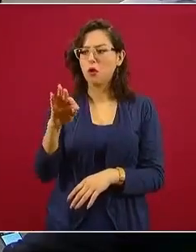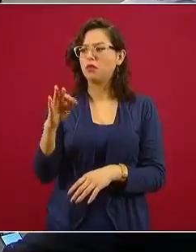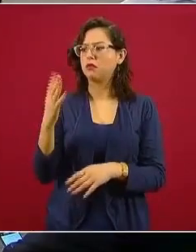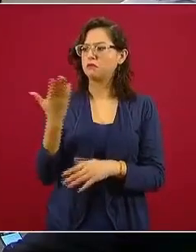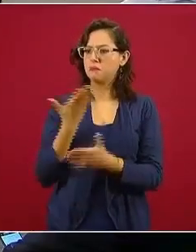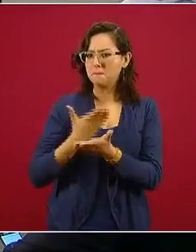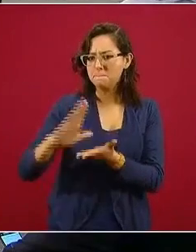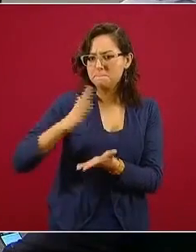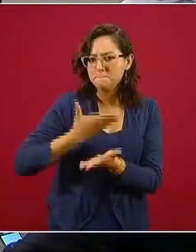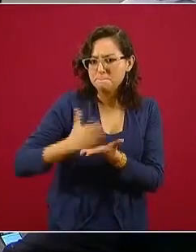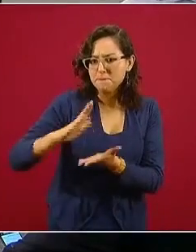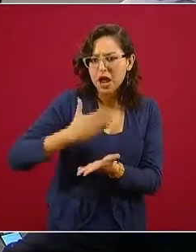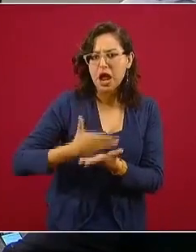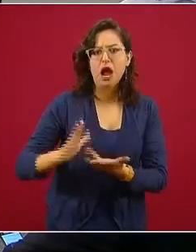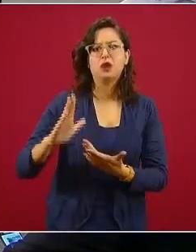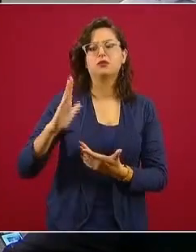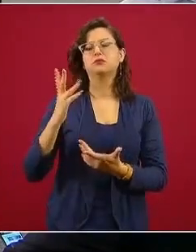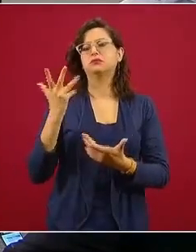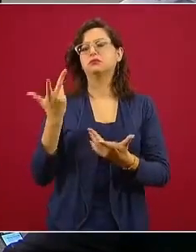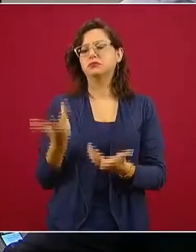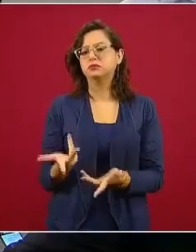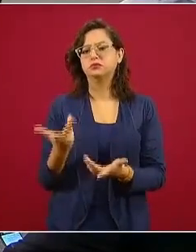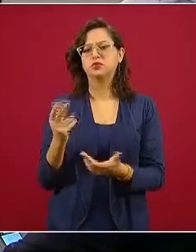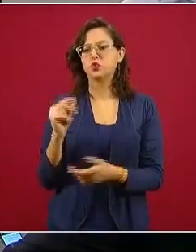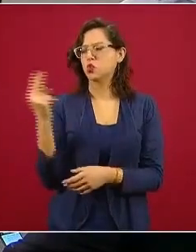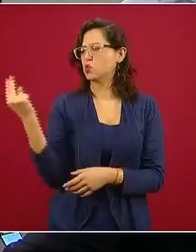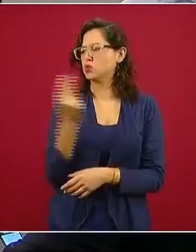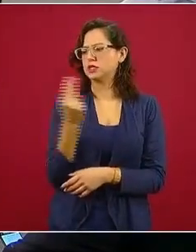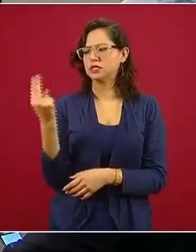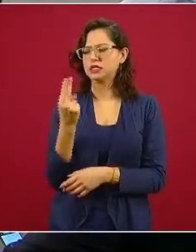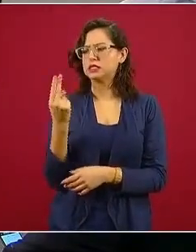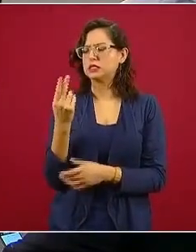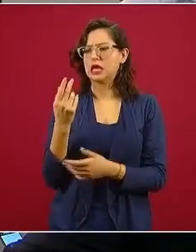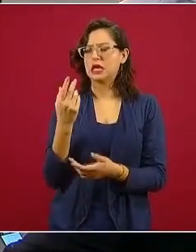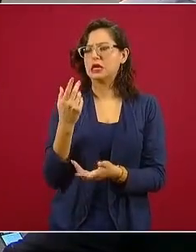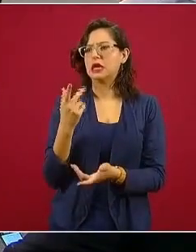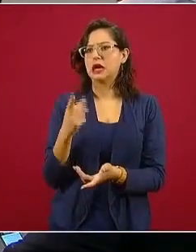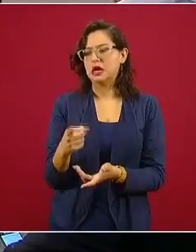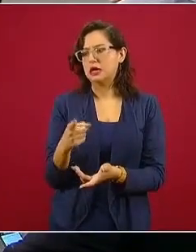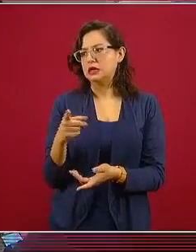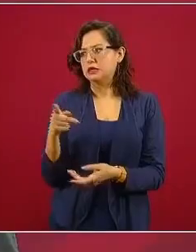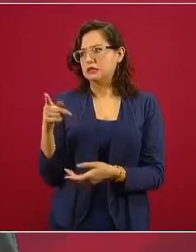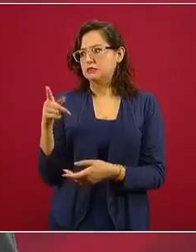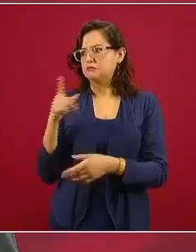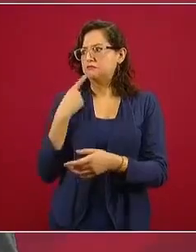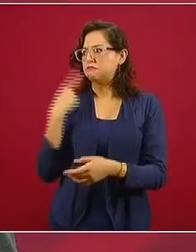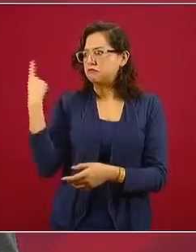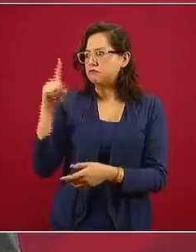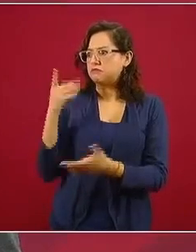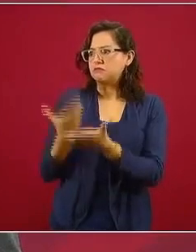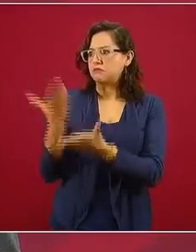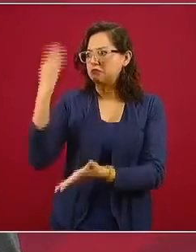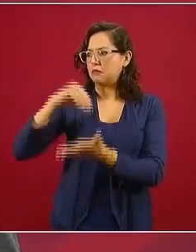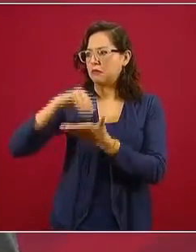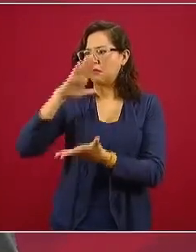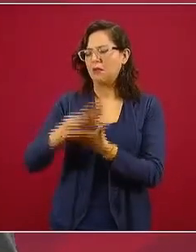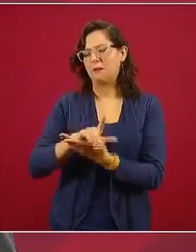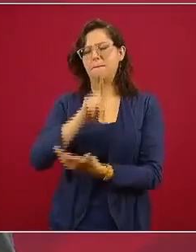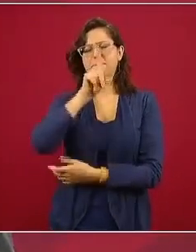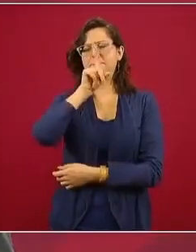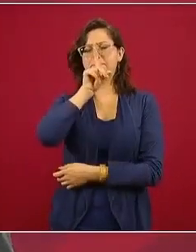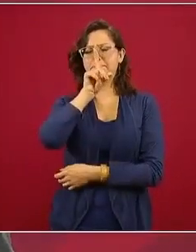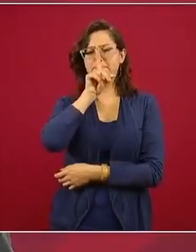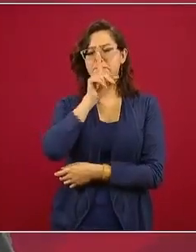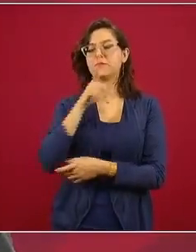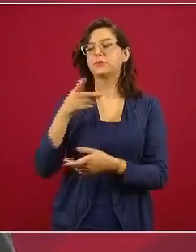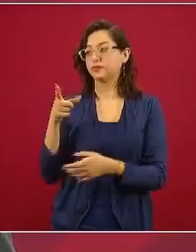llegar ni al crédito fiscal ni a la denuncia penal. Básicamente eso es lo que se hizo. Por supuesto, se tiene